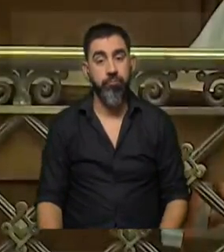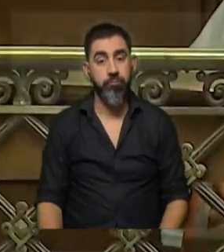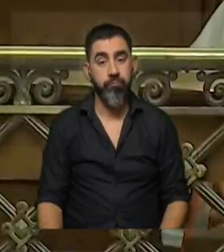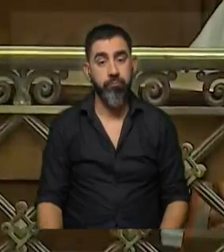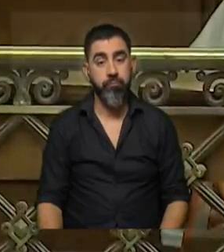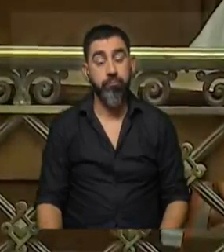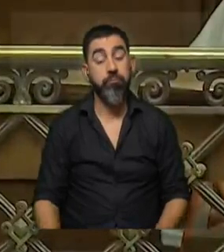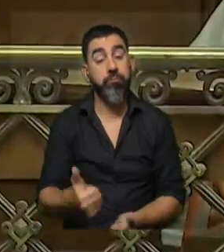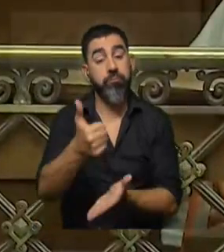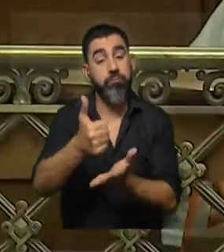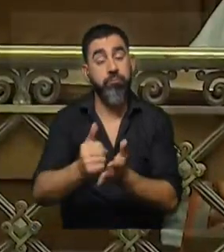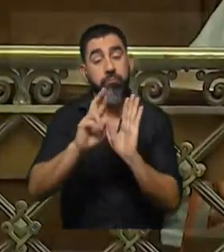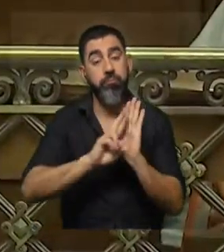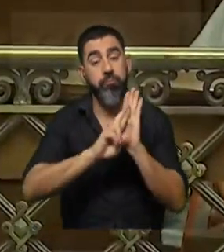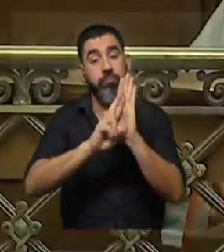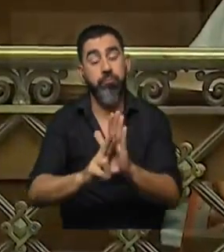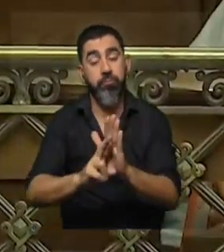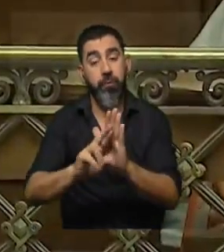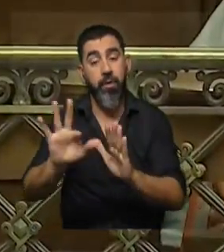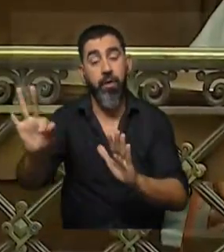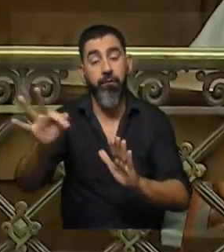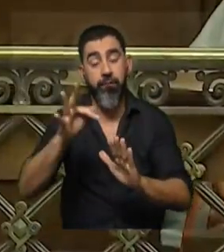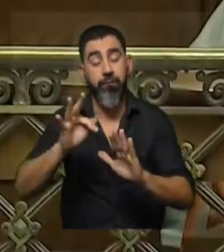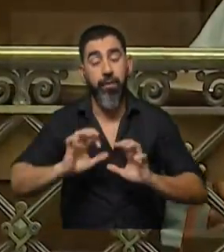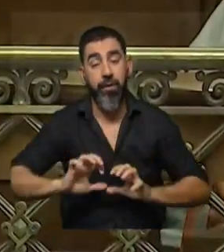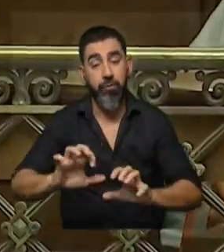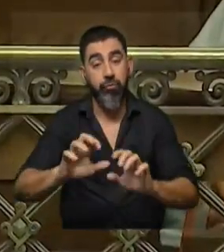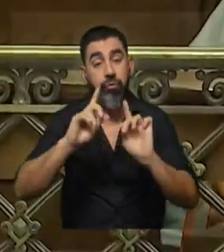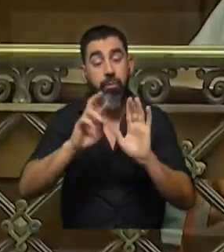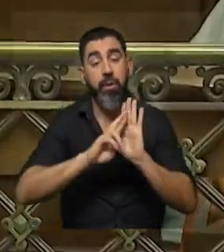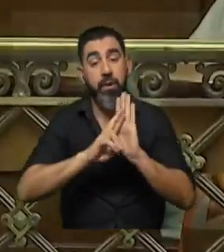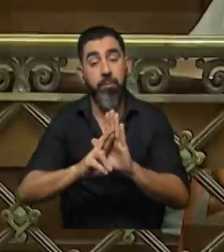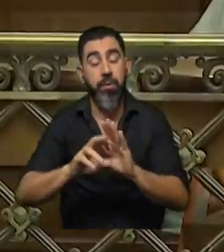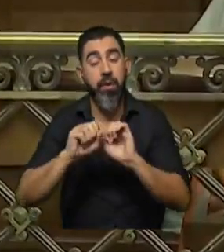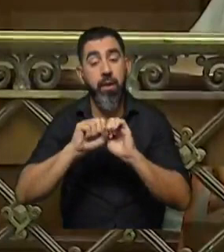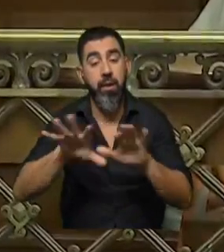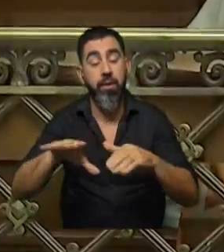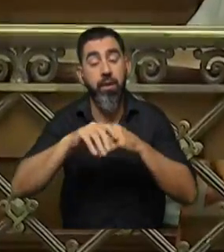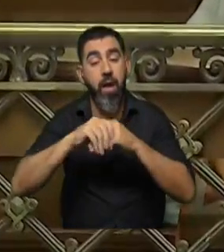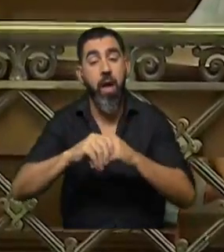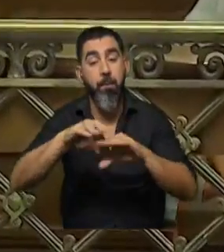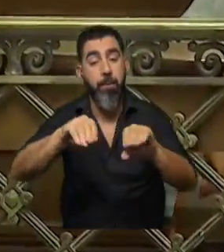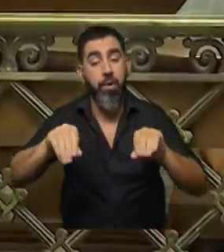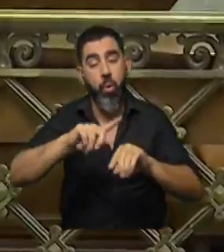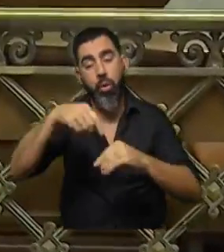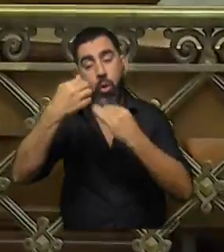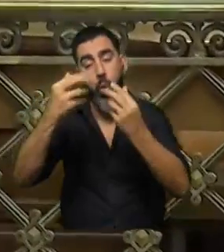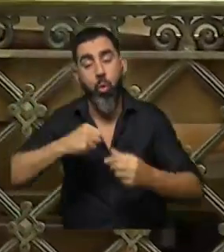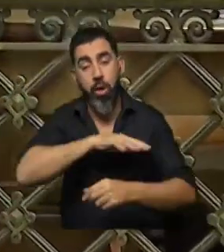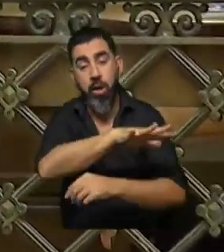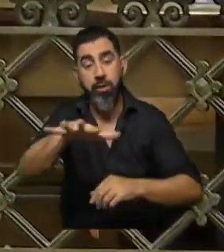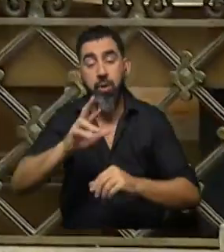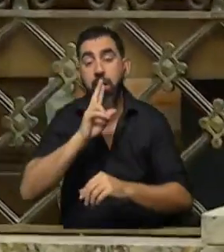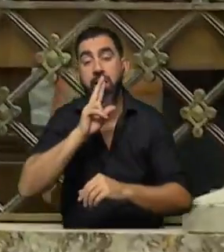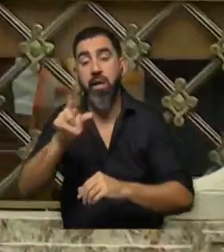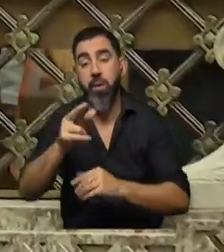ante la presencia de los representantes de que están aquí también representantes de redes amigos de la tierra y otras organizaciones sociales está